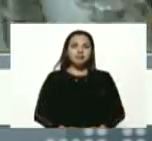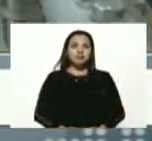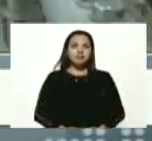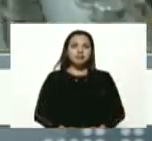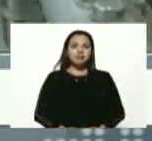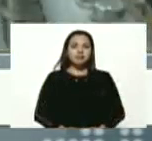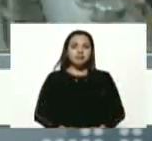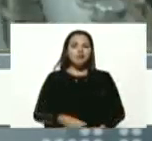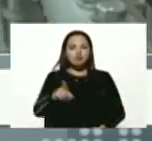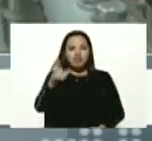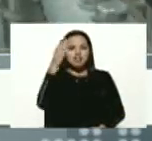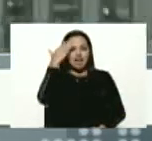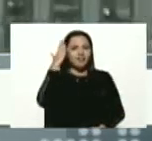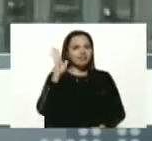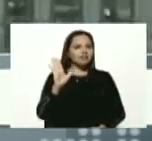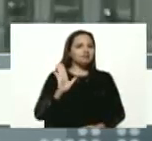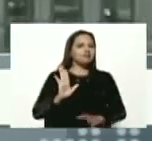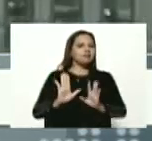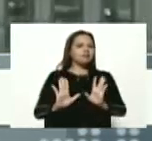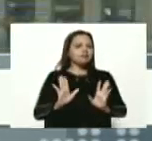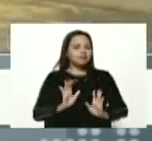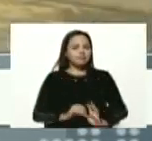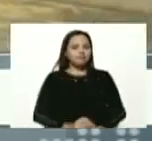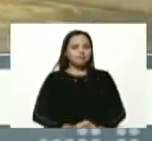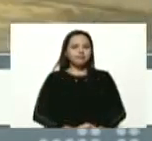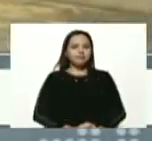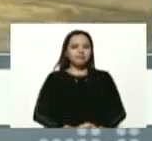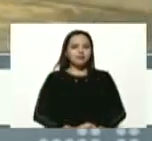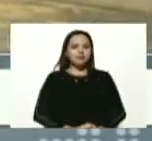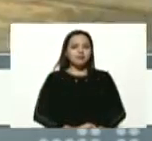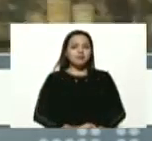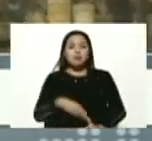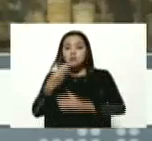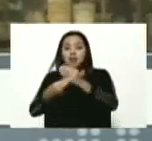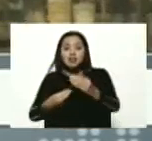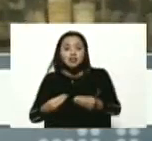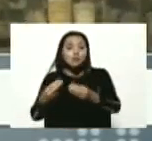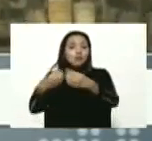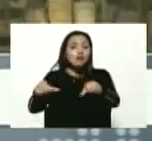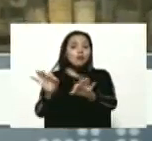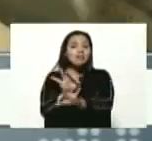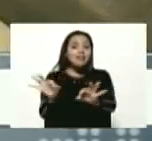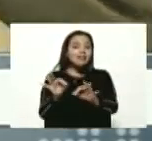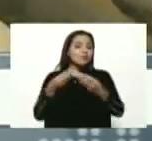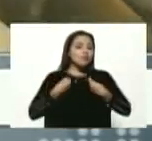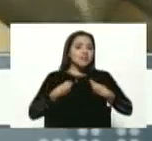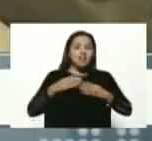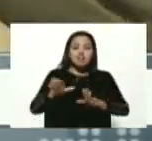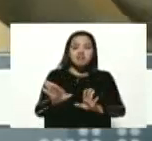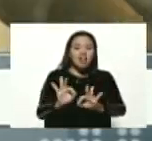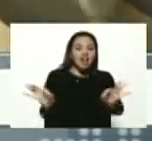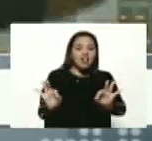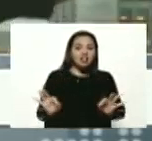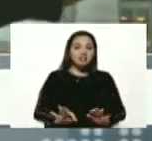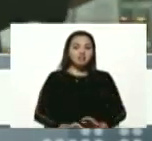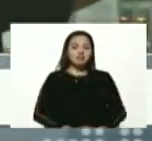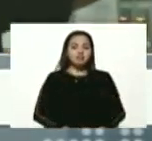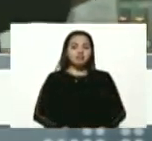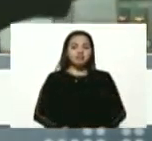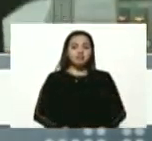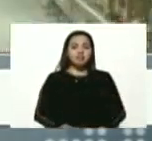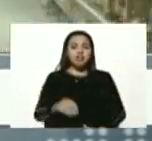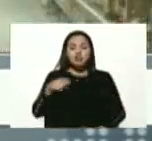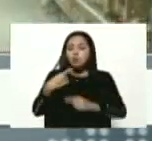que ustedes saben, no han producido un huevo en su vida. No, vale, son pequeñitos, por eso cada vez son